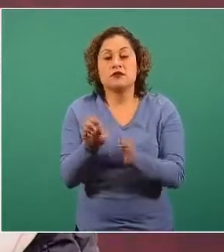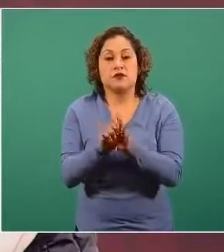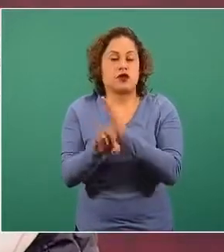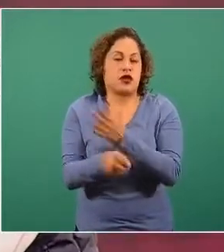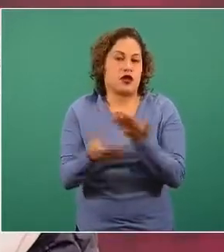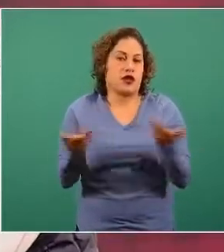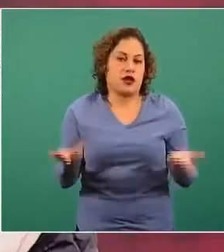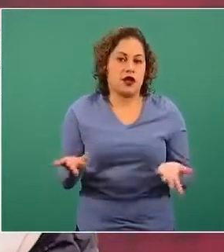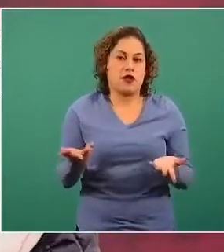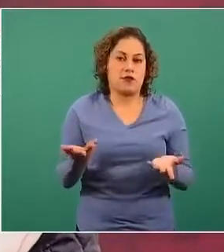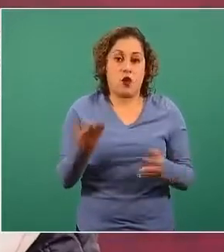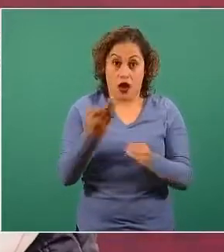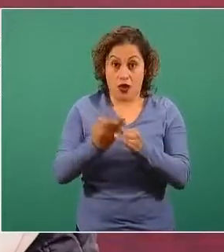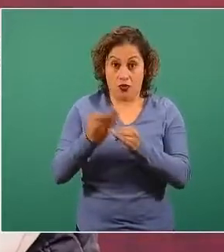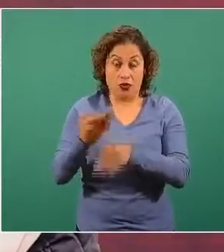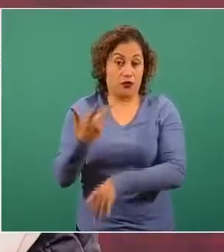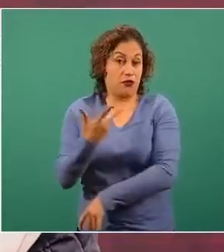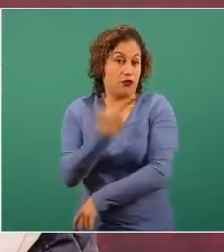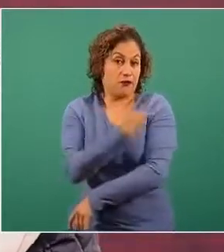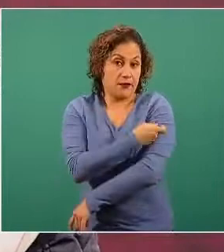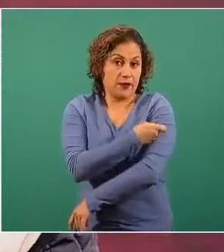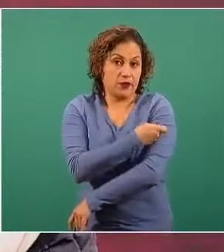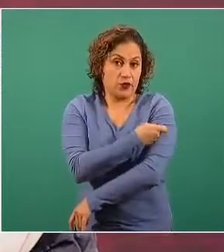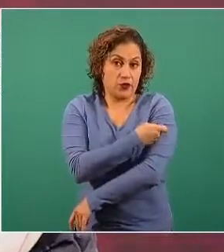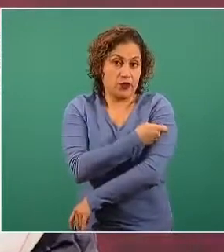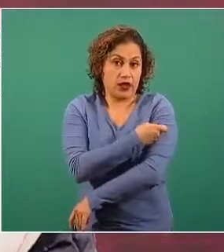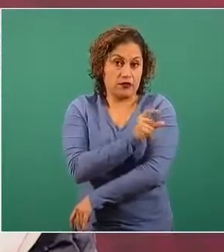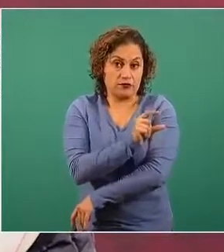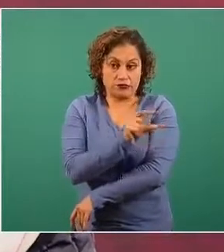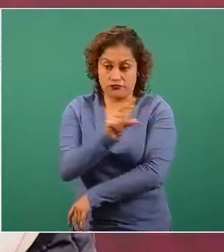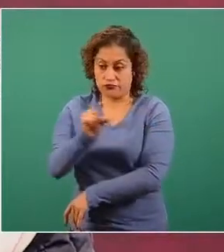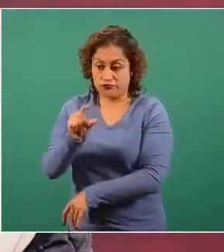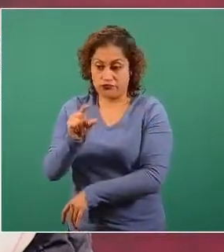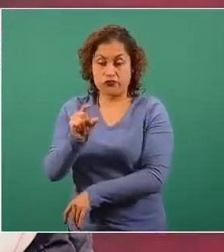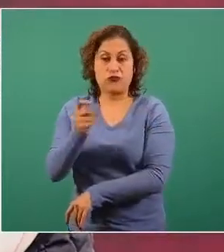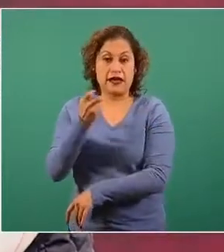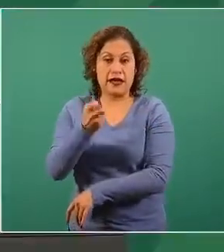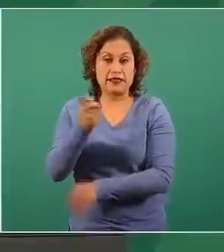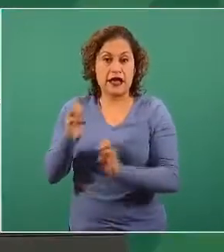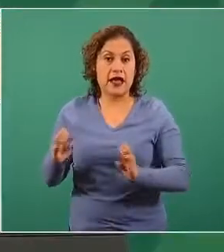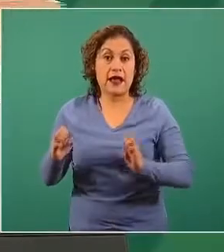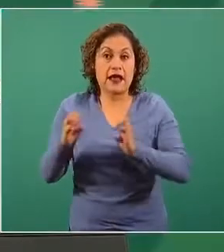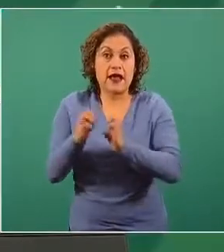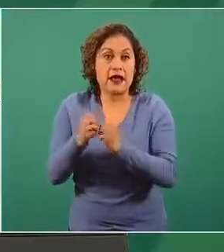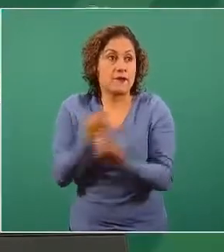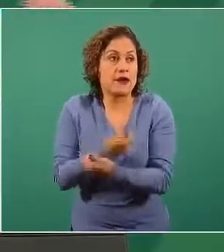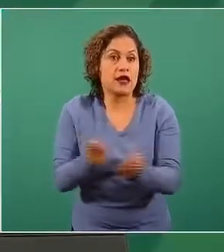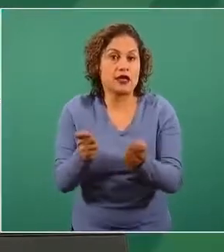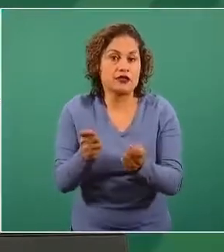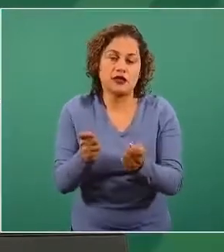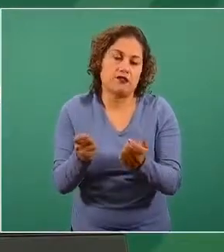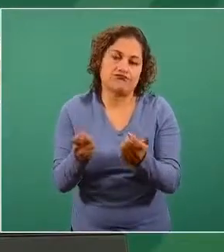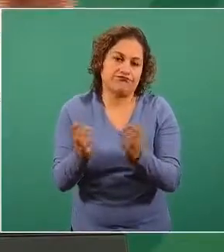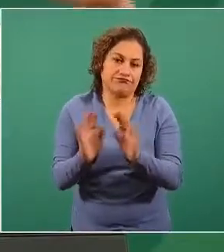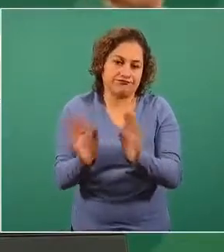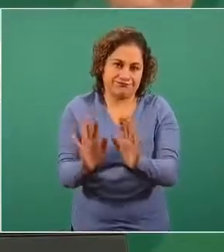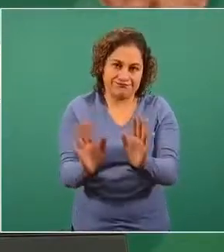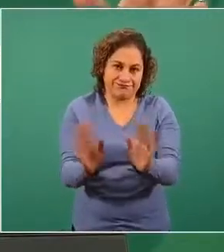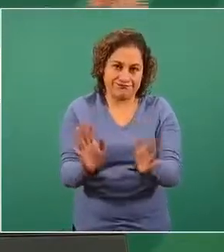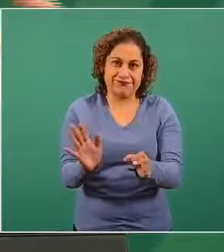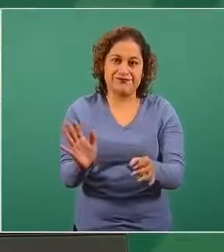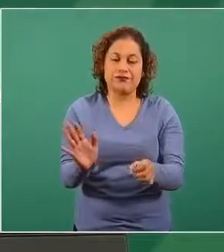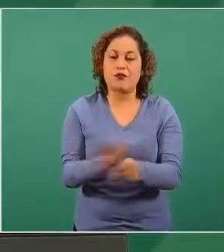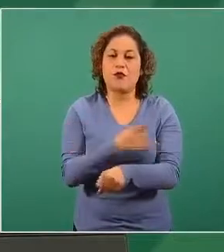producto, en este caso la vacuna, no es para su uso de emergencia, que es cuando ya se tiene todo